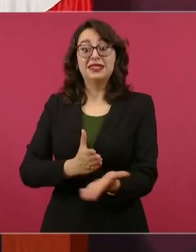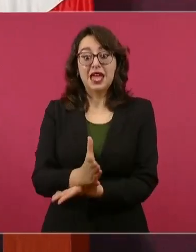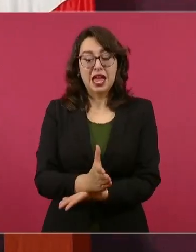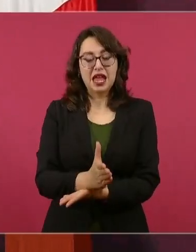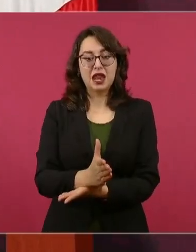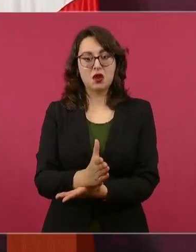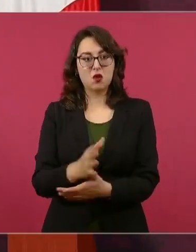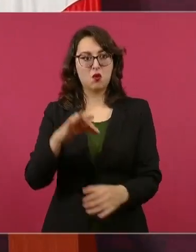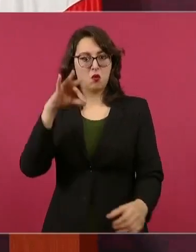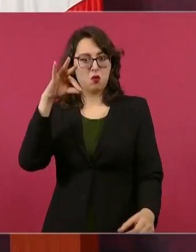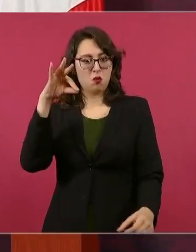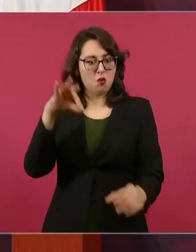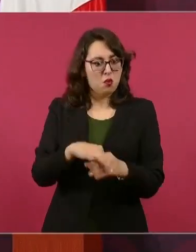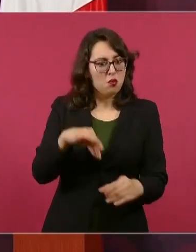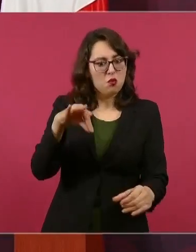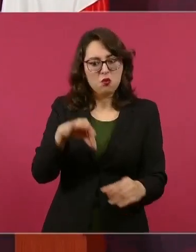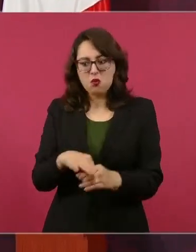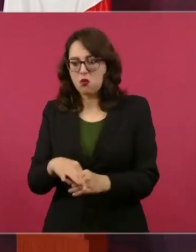y no